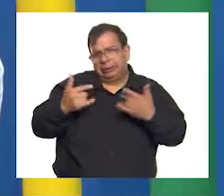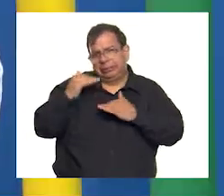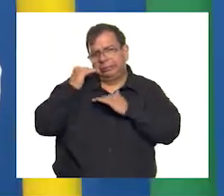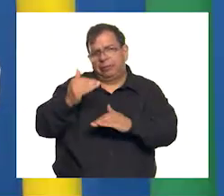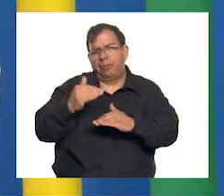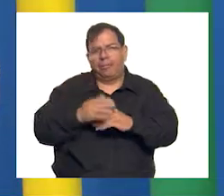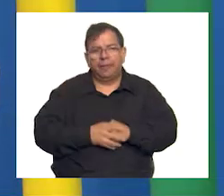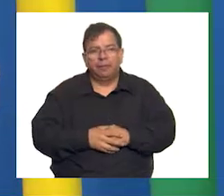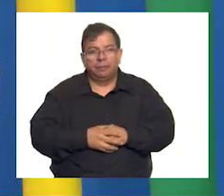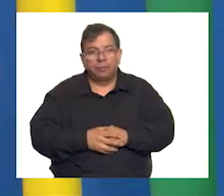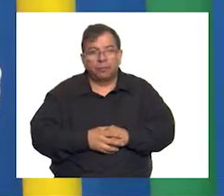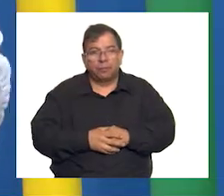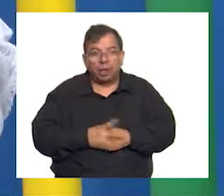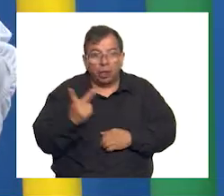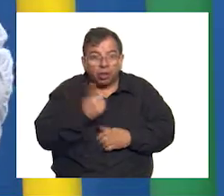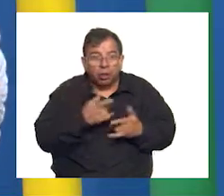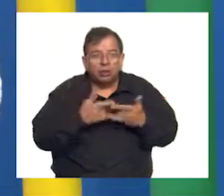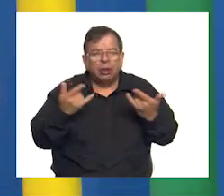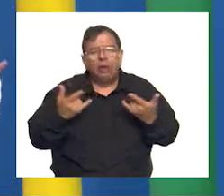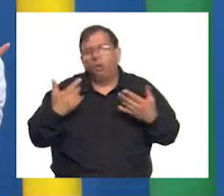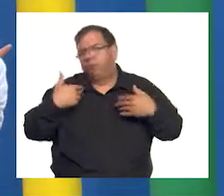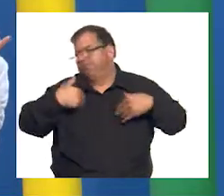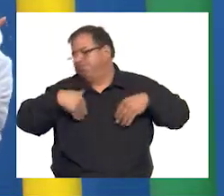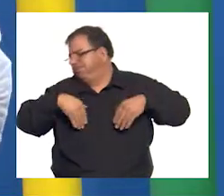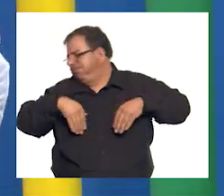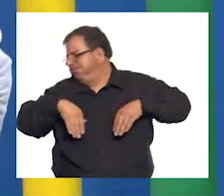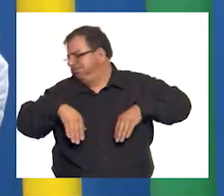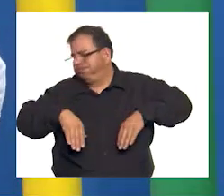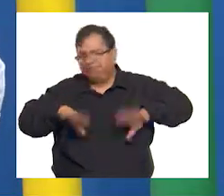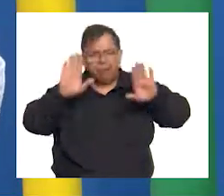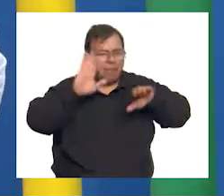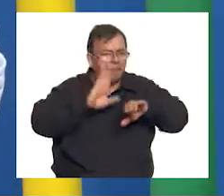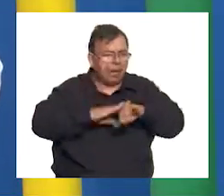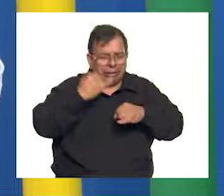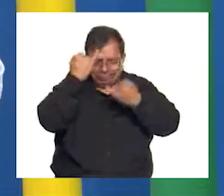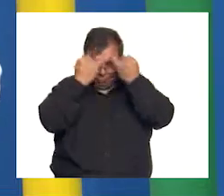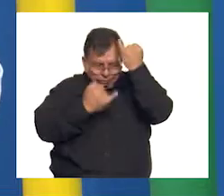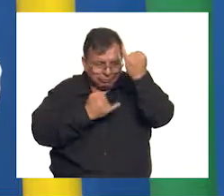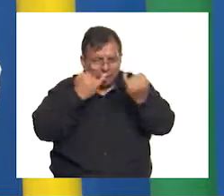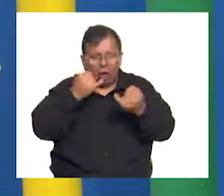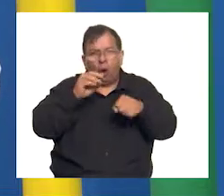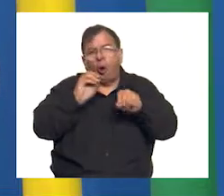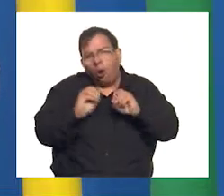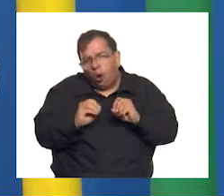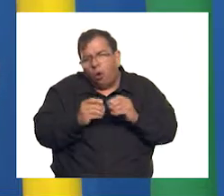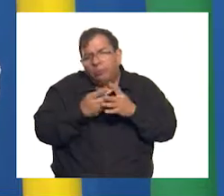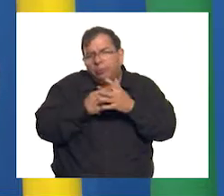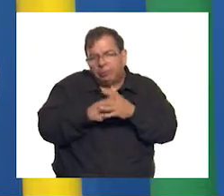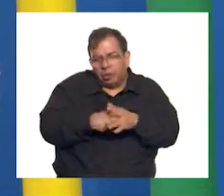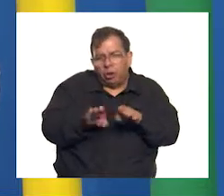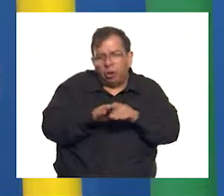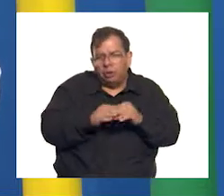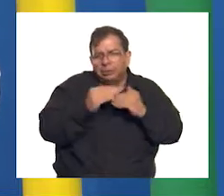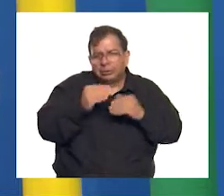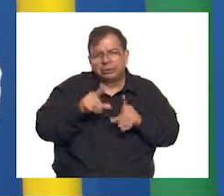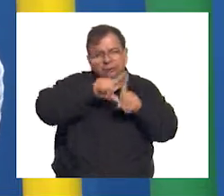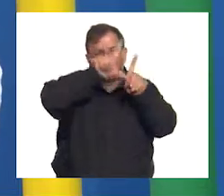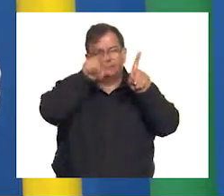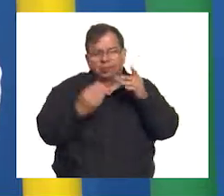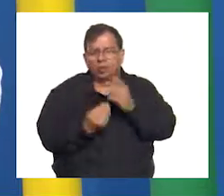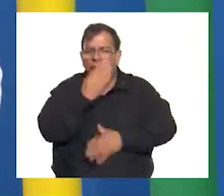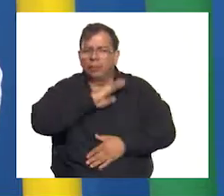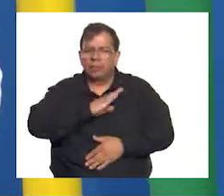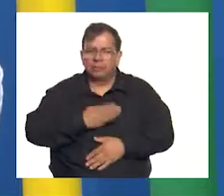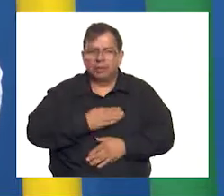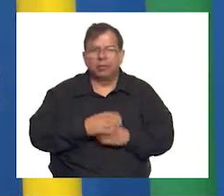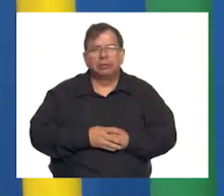como las dos que hemos leído, hay muchísimas más que se inventaron o están inspiradas en el periodo de la Nueva España.